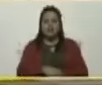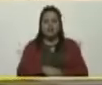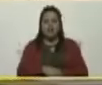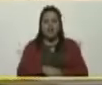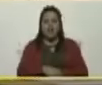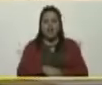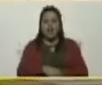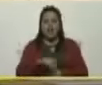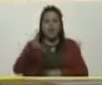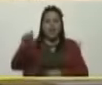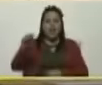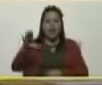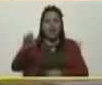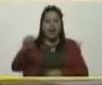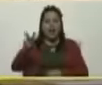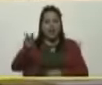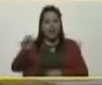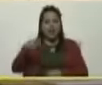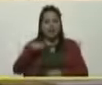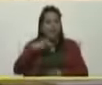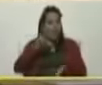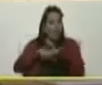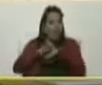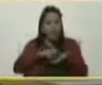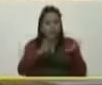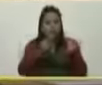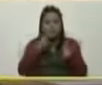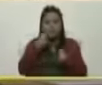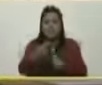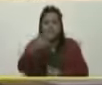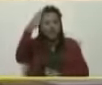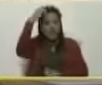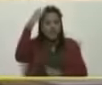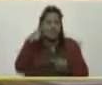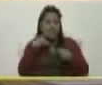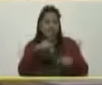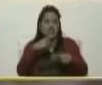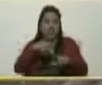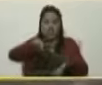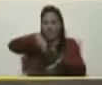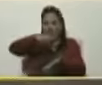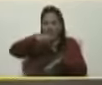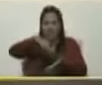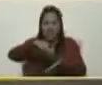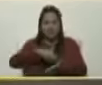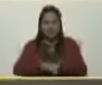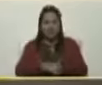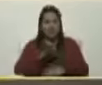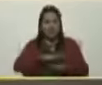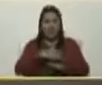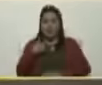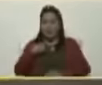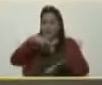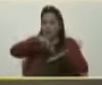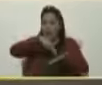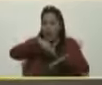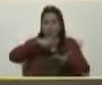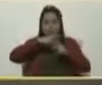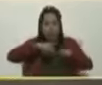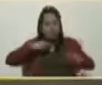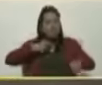hago puro desastre y soy la, me llaman en San Juan de los Morros la reina del TikTok bailando, porque bailo. Pero